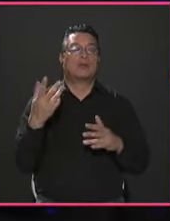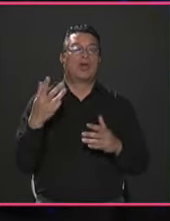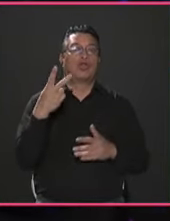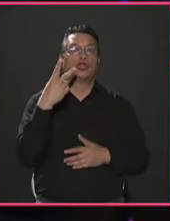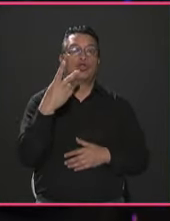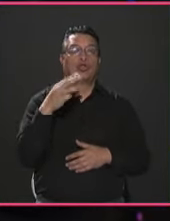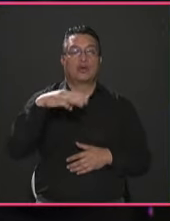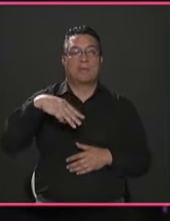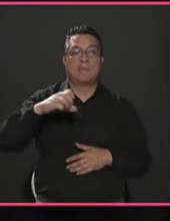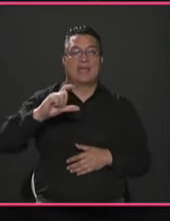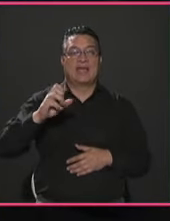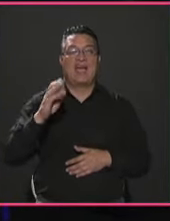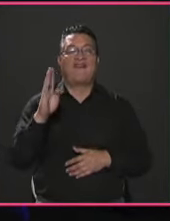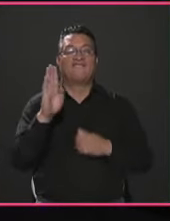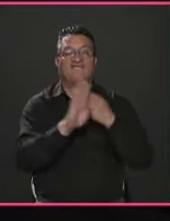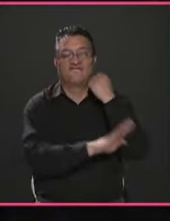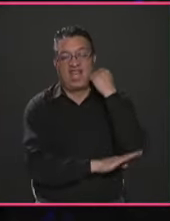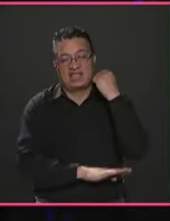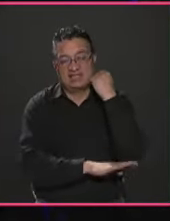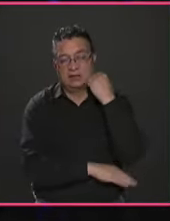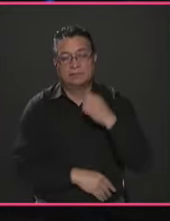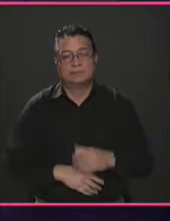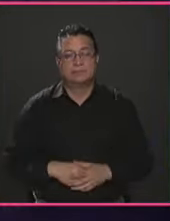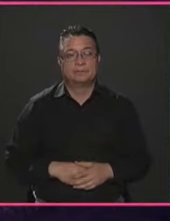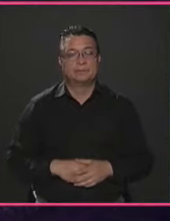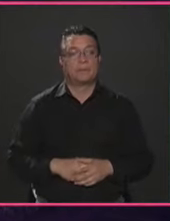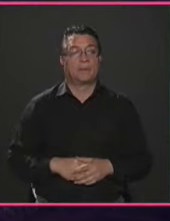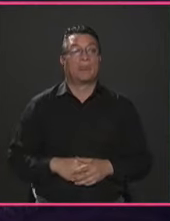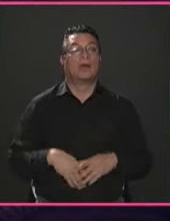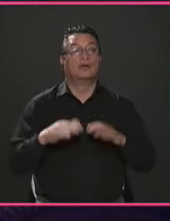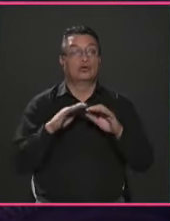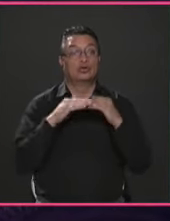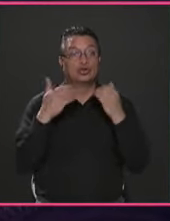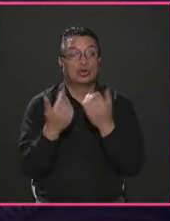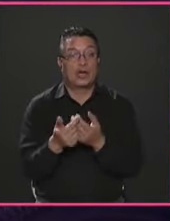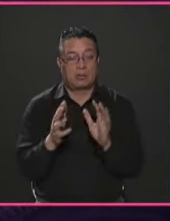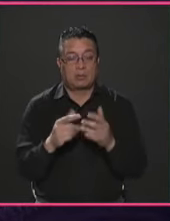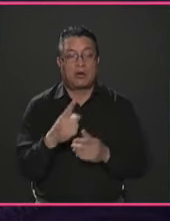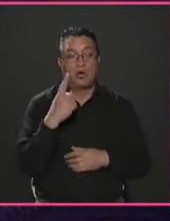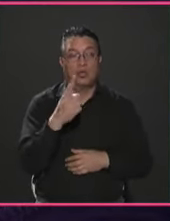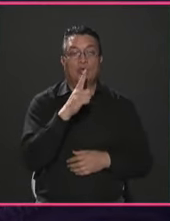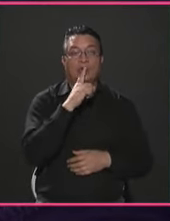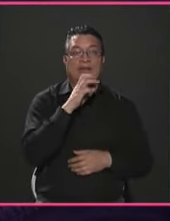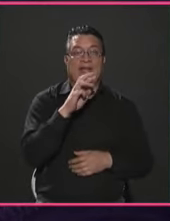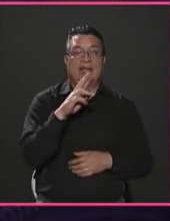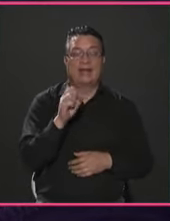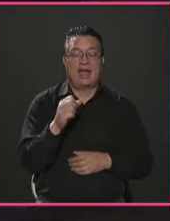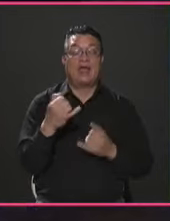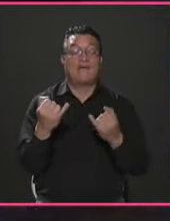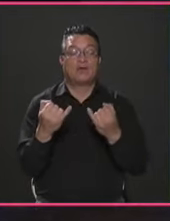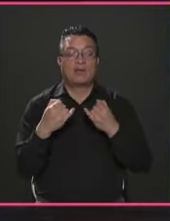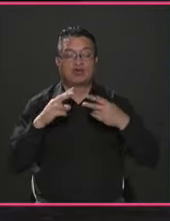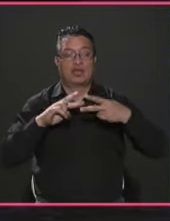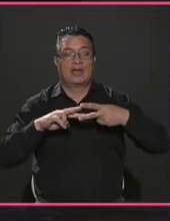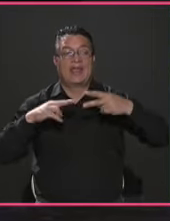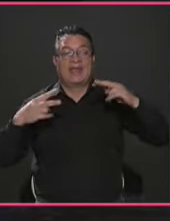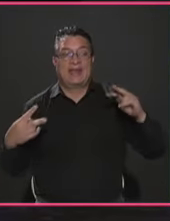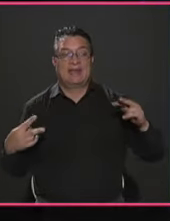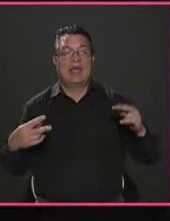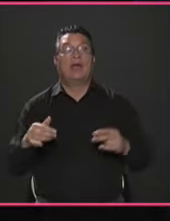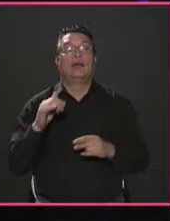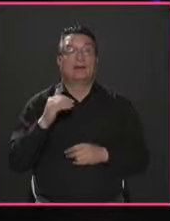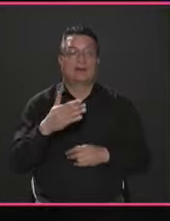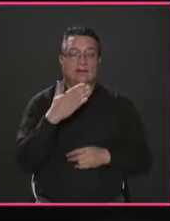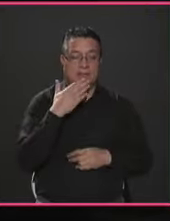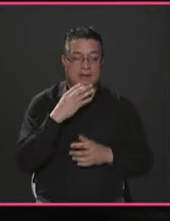dos megabases en total hemos generado alrededor de un ter base de información genética Y también